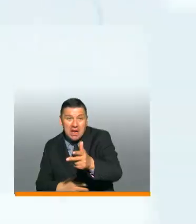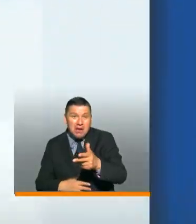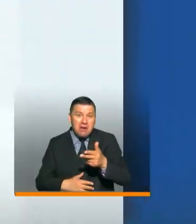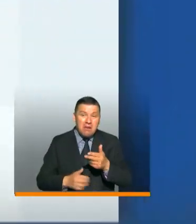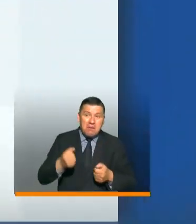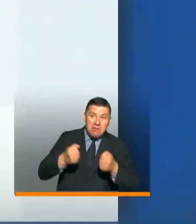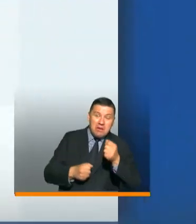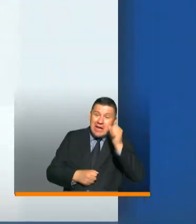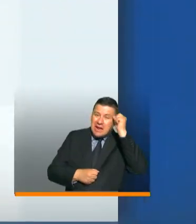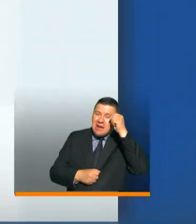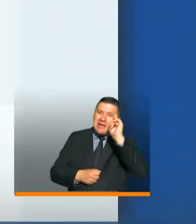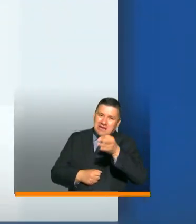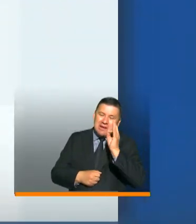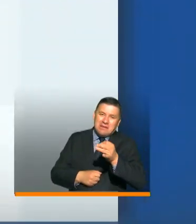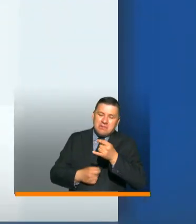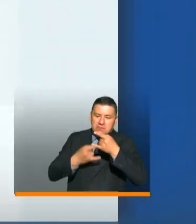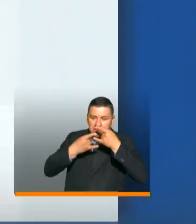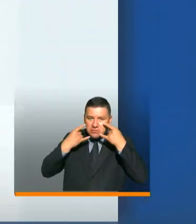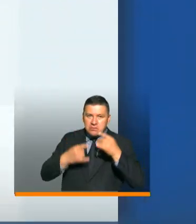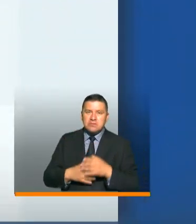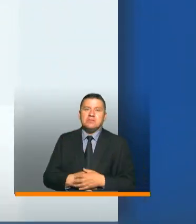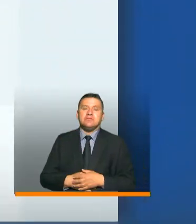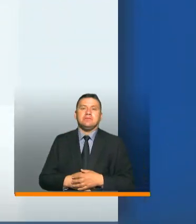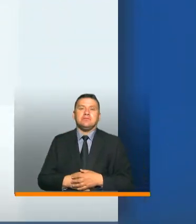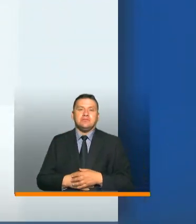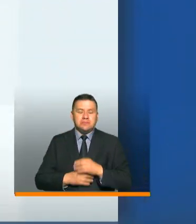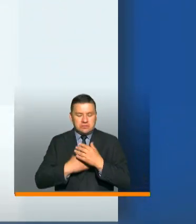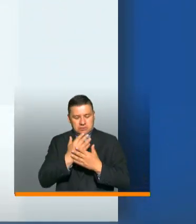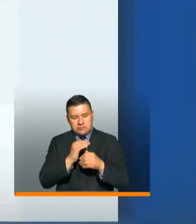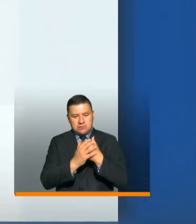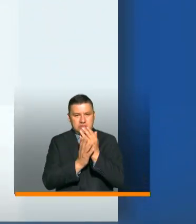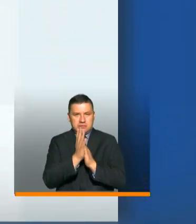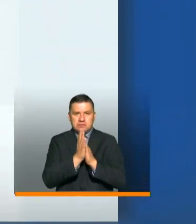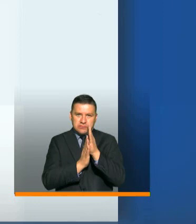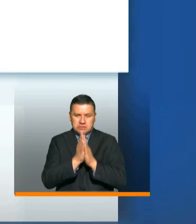recuerde usar siempre el tapabocas, lavarse las